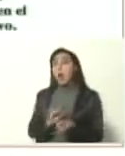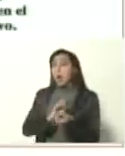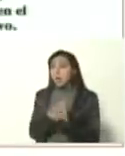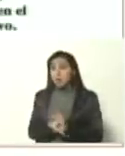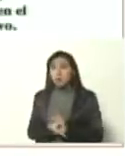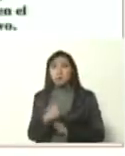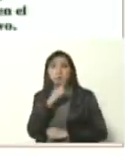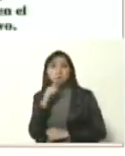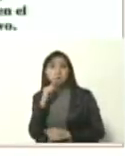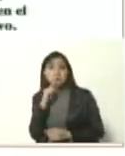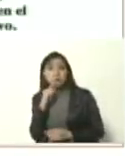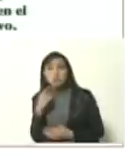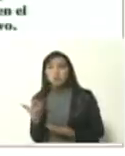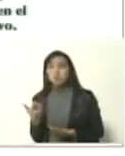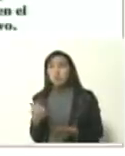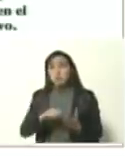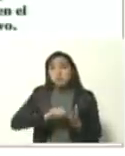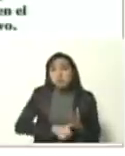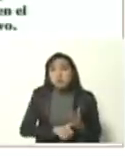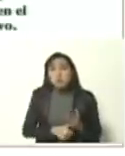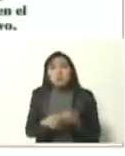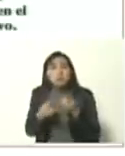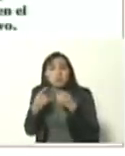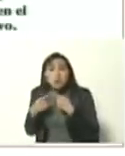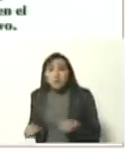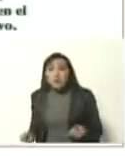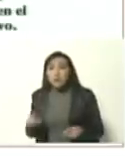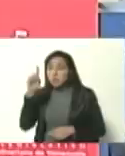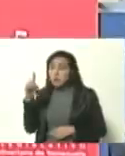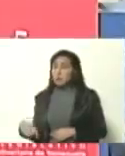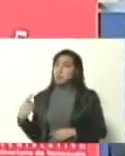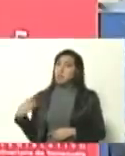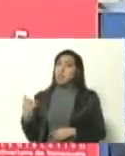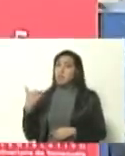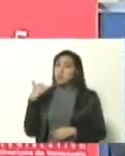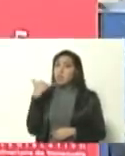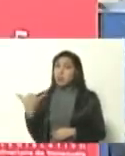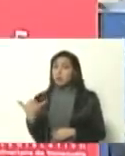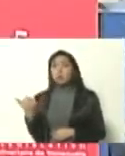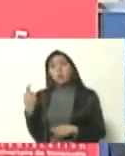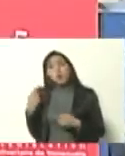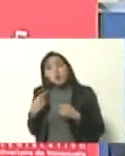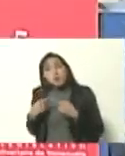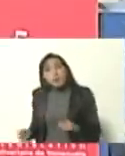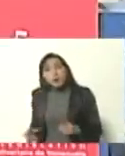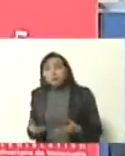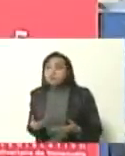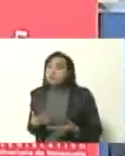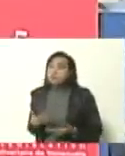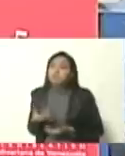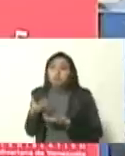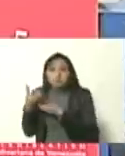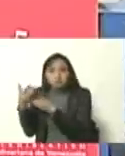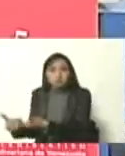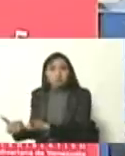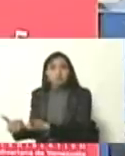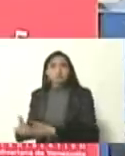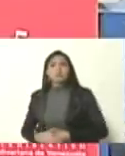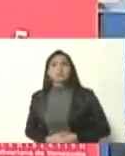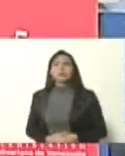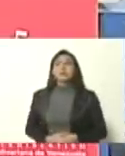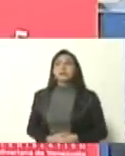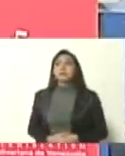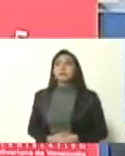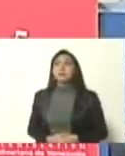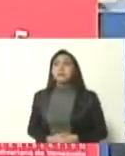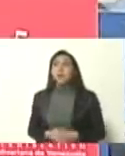que le dieron documento de identidad con otro nombre, de que tiene otro teléfono diferente al que ya le habíamos logrado rastrear y que